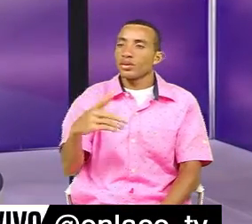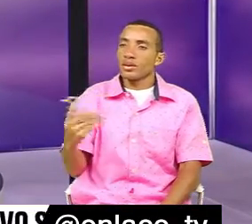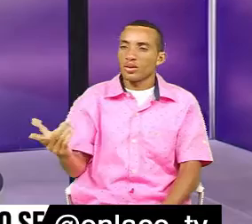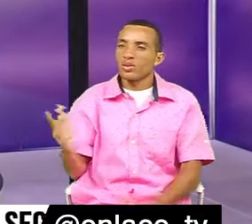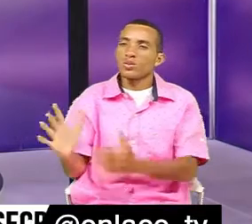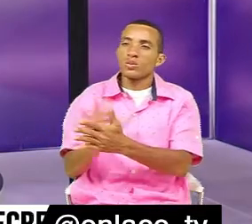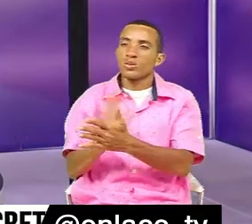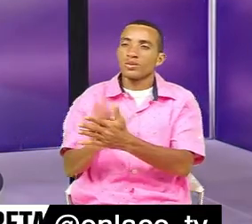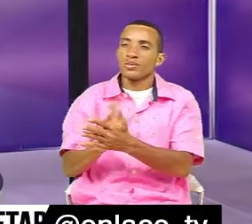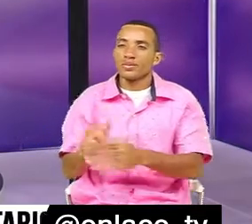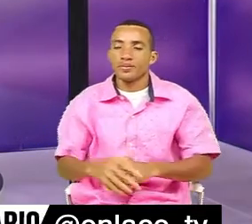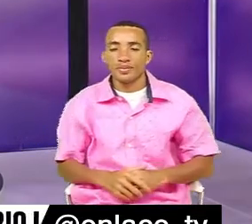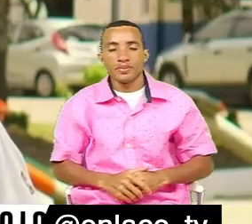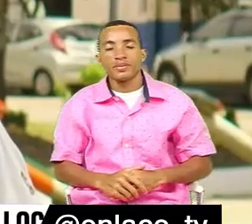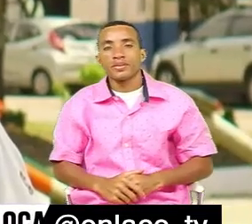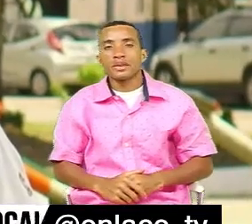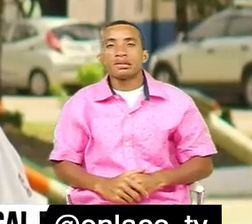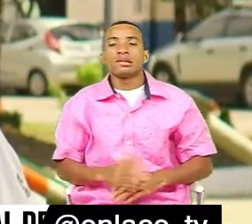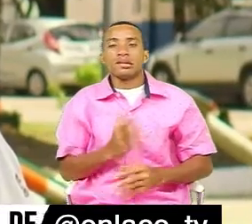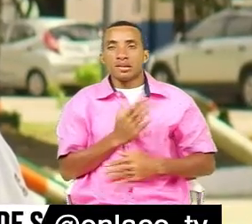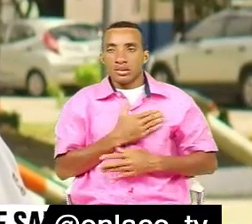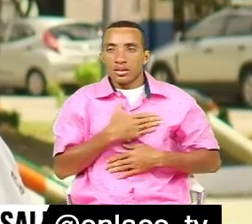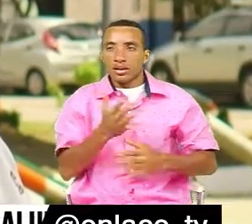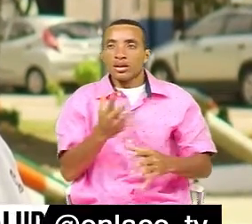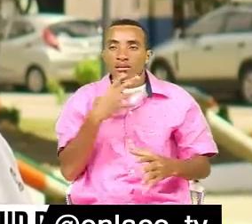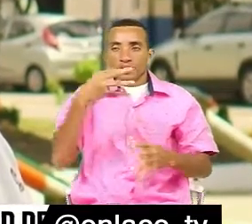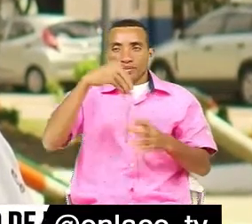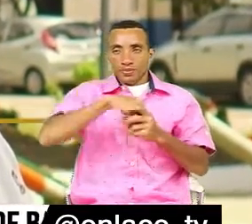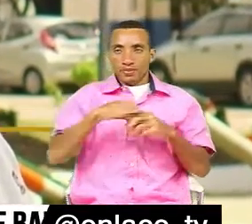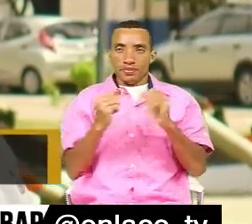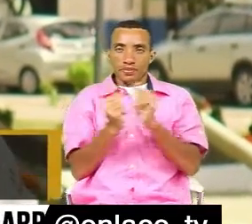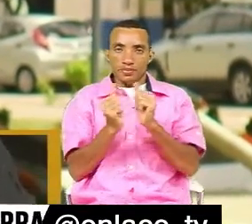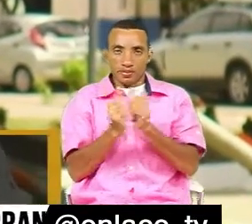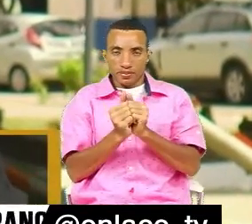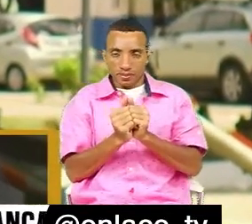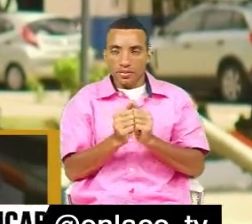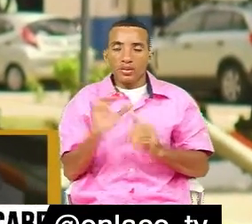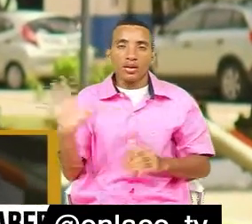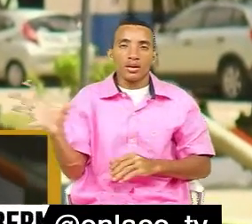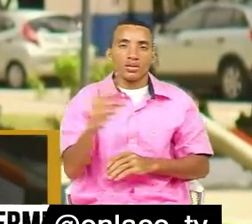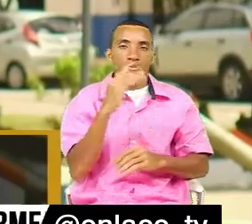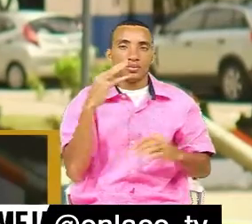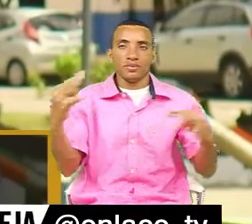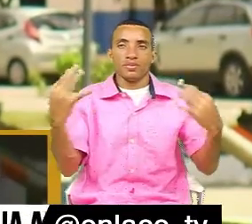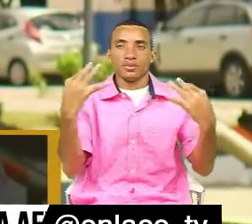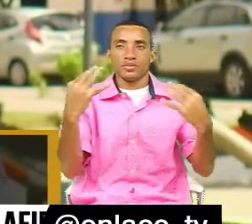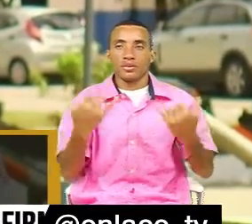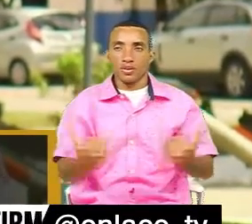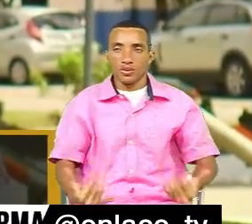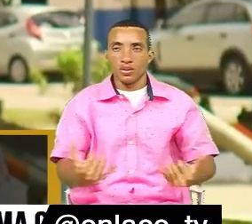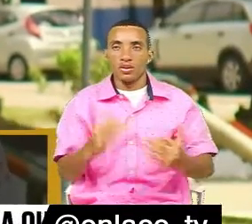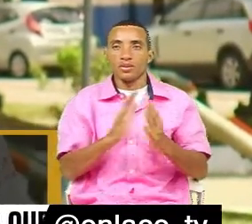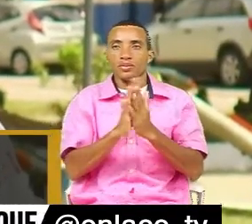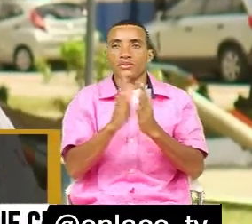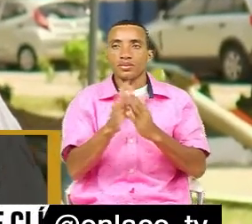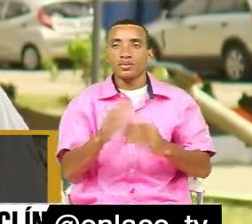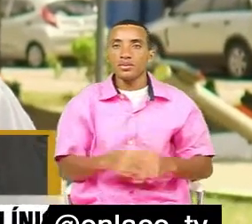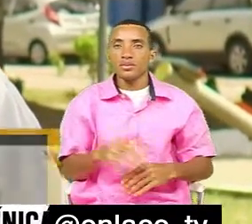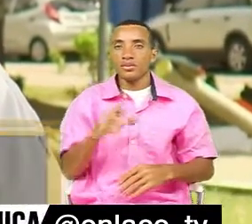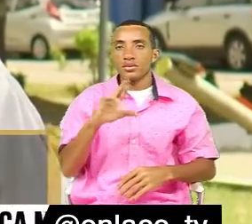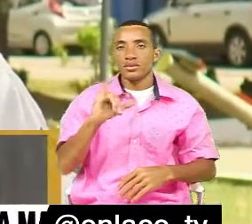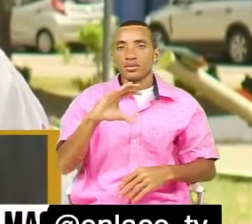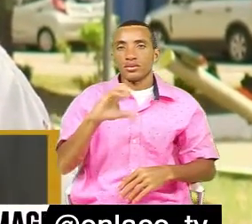Pedro. Un cordial saludo, buenas tardes a mis compañeros en estudios y a nuestra amable teleaudiencia de Enlace Noticias. A esta hora con Ricardo López, secretario de Medio